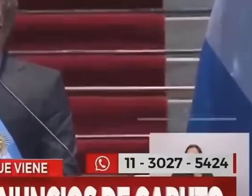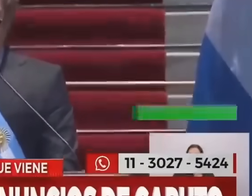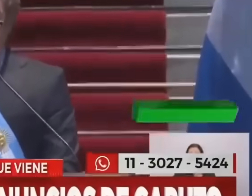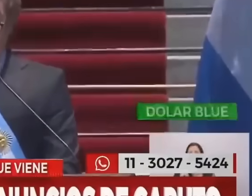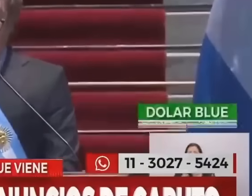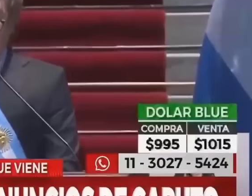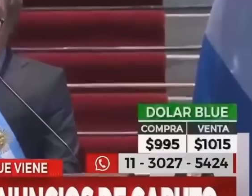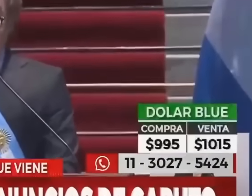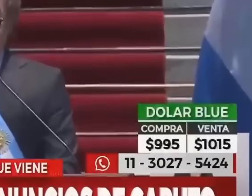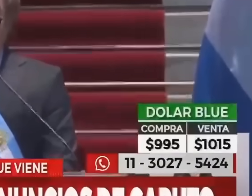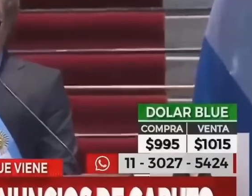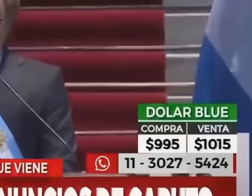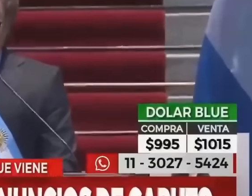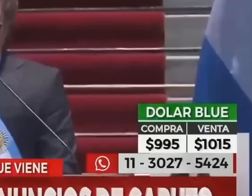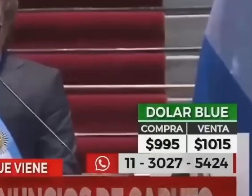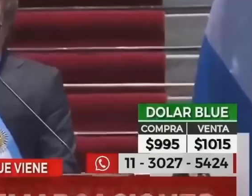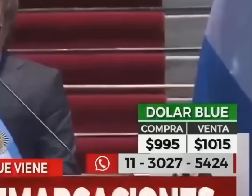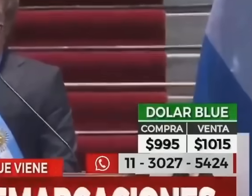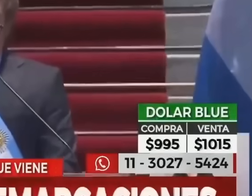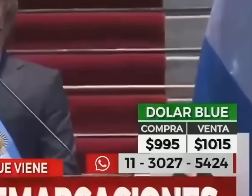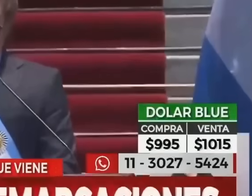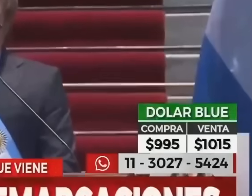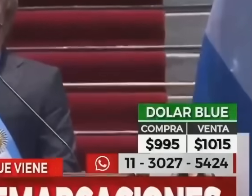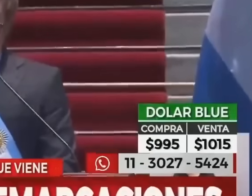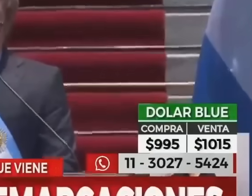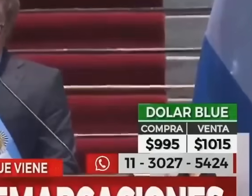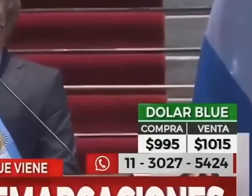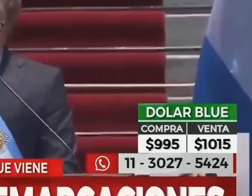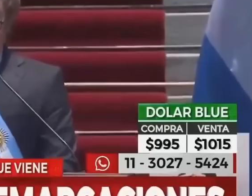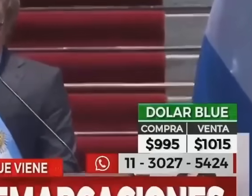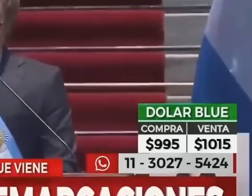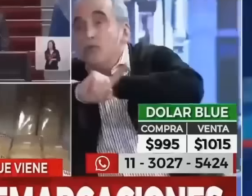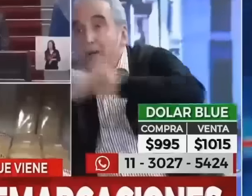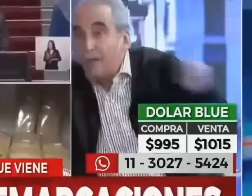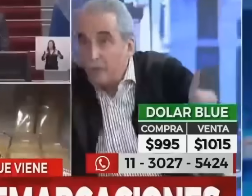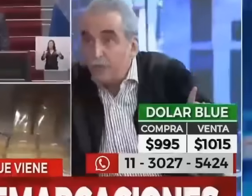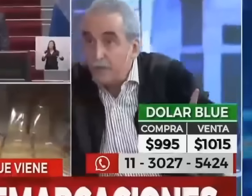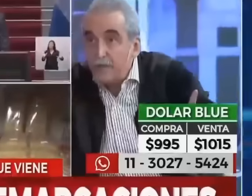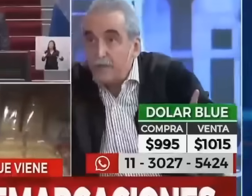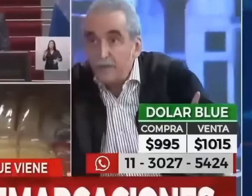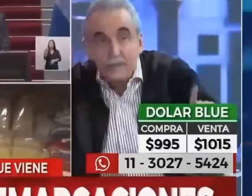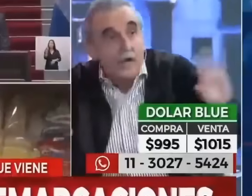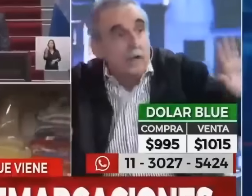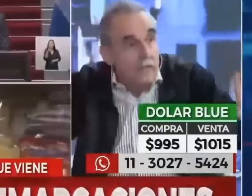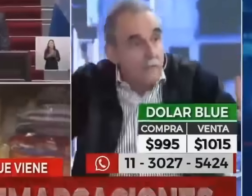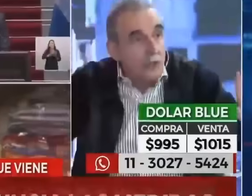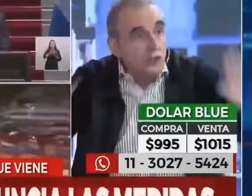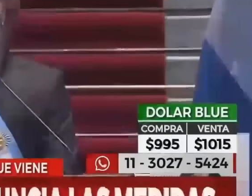fracaso y por este gobierno fue un asco pero mi ley no es macri y mi ley no es Alberto ferná